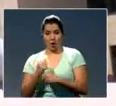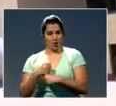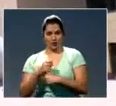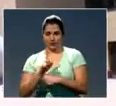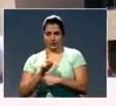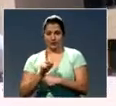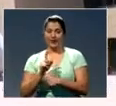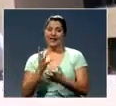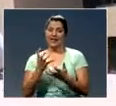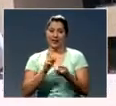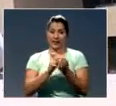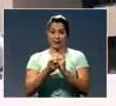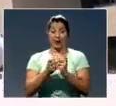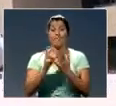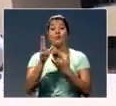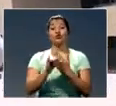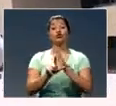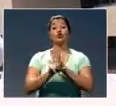del proyecto de ley